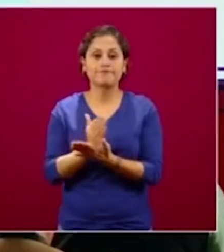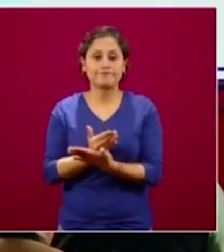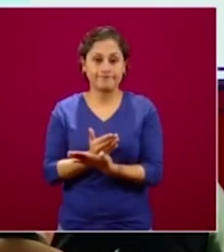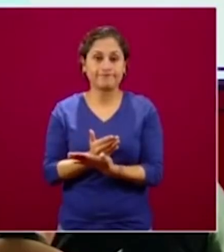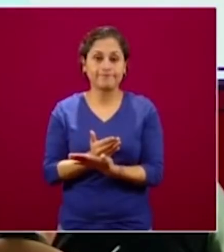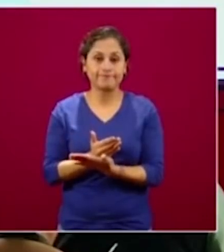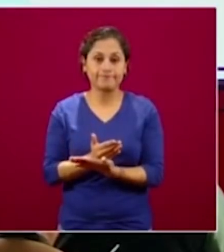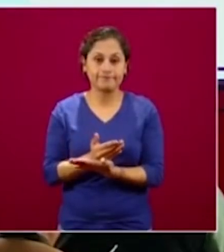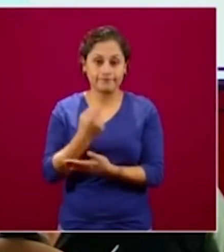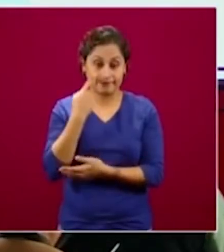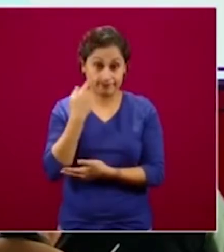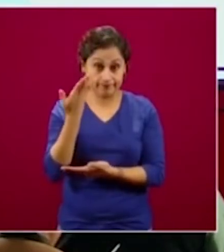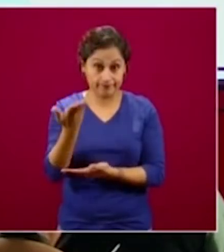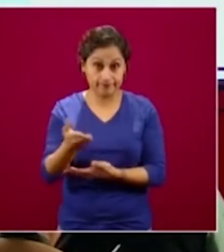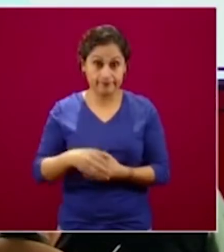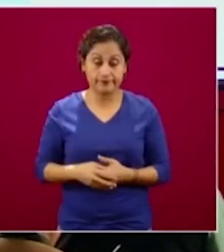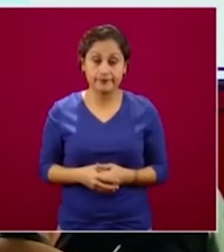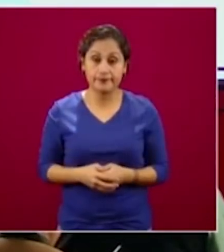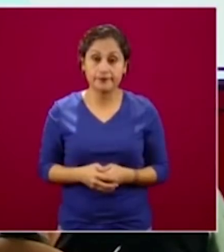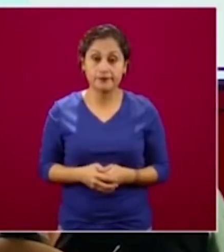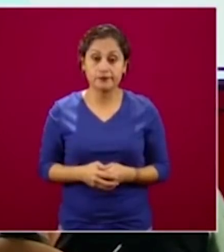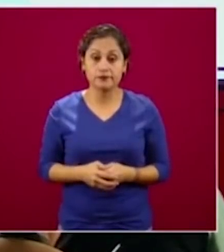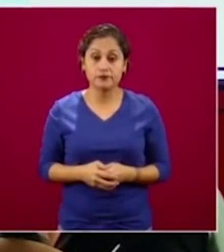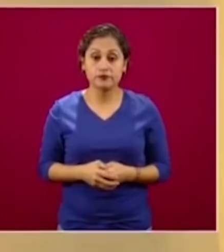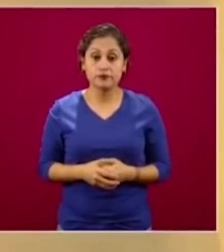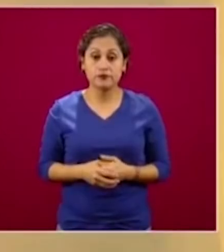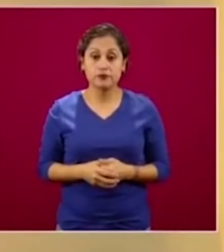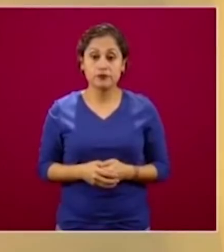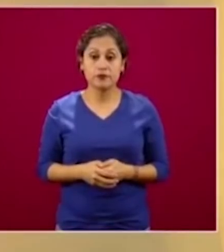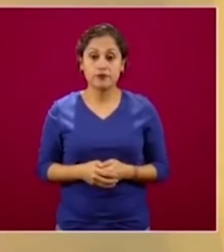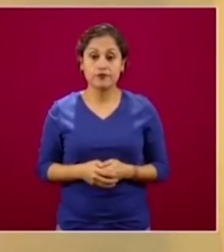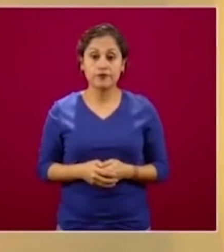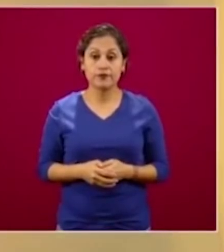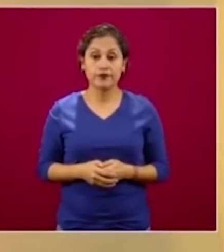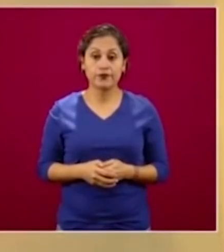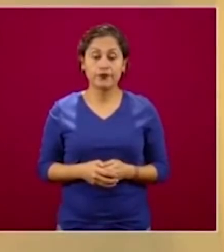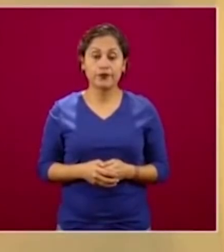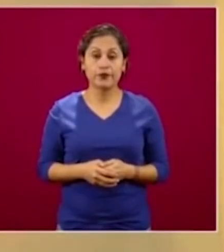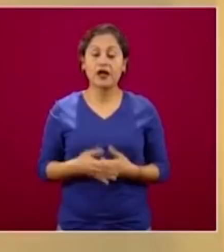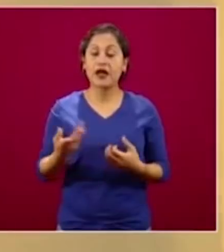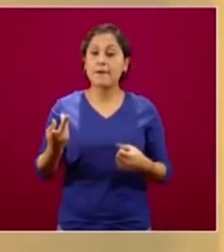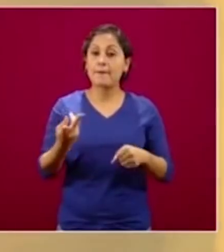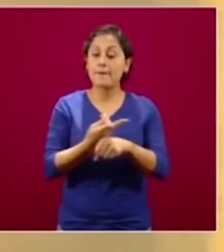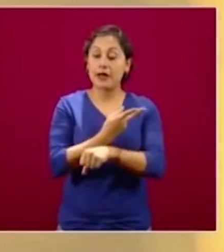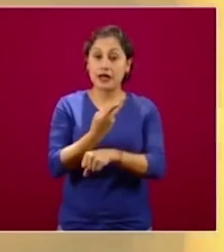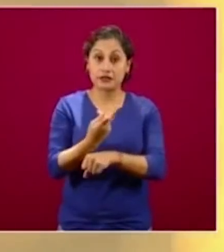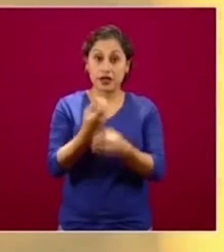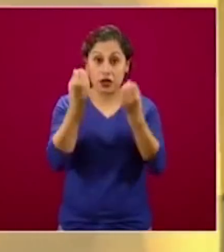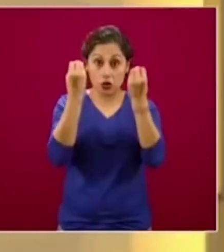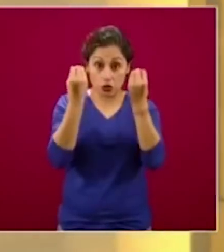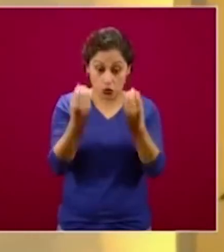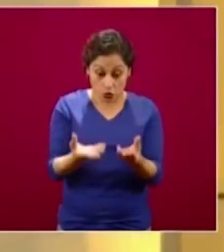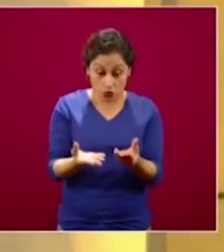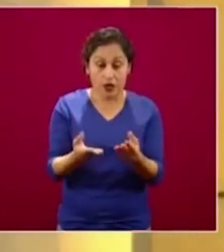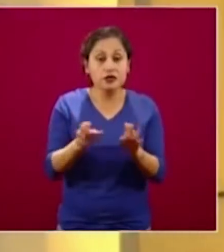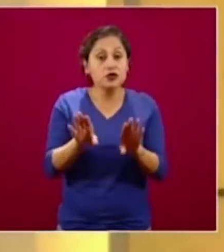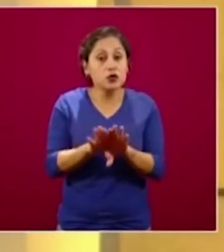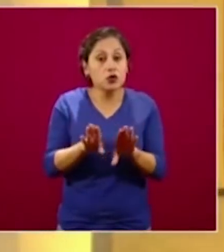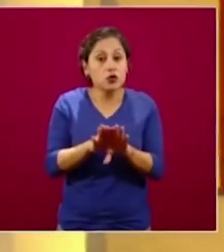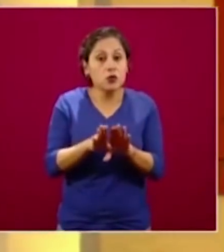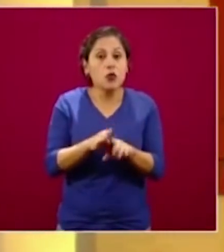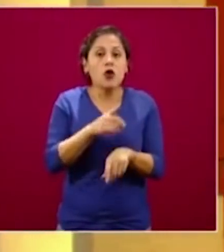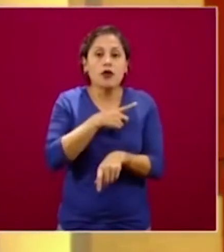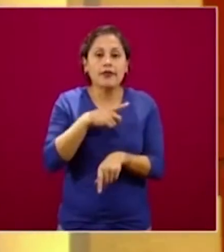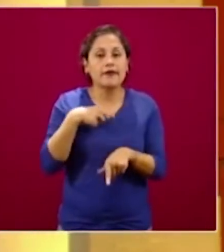Entonces, las estrategias de donación tienen que ser estrategias que se den de manera